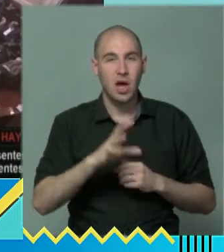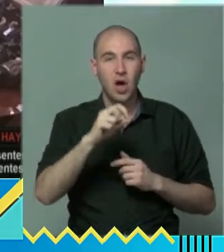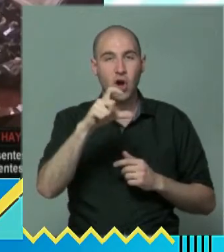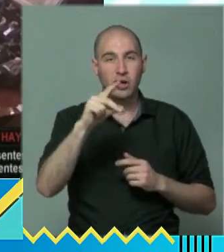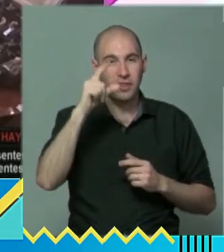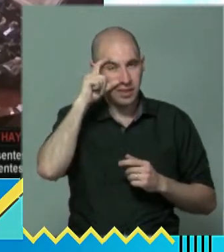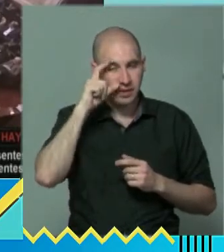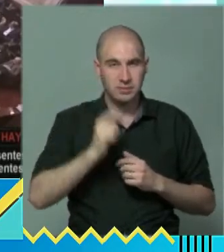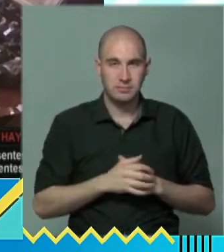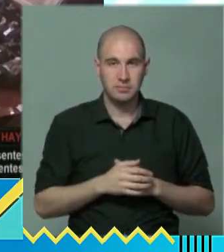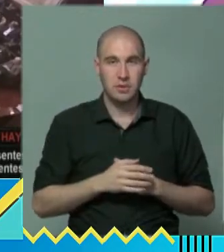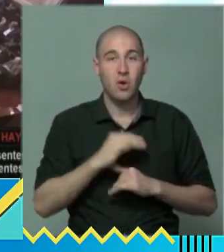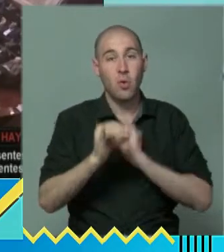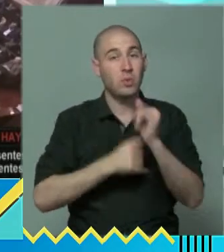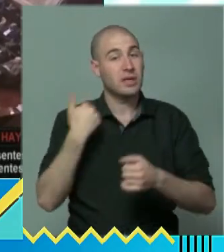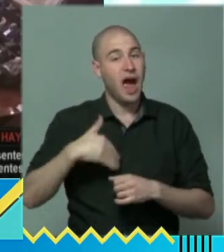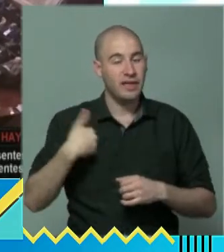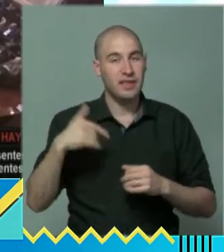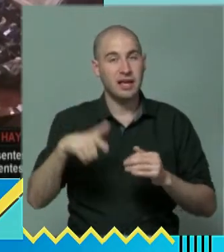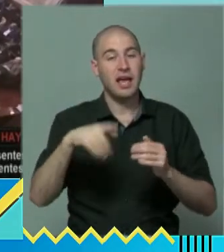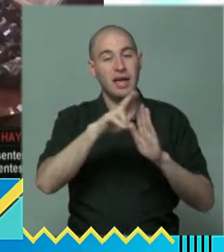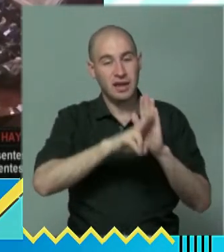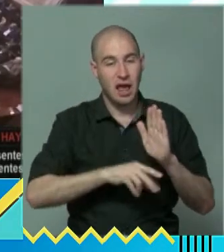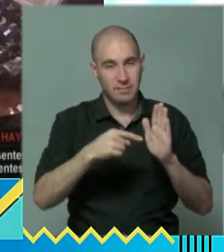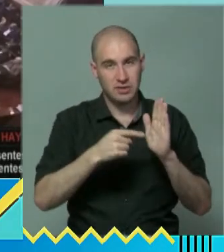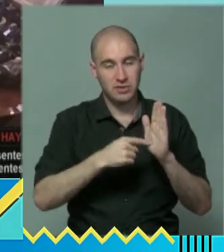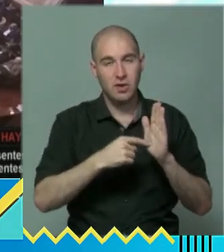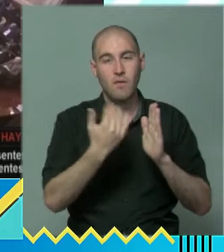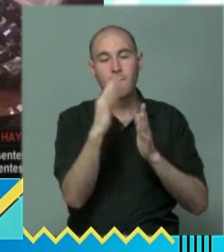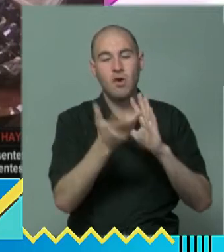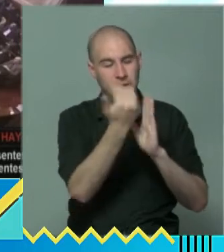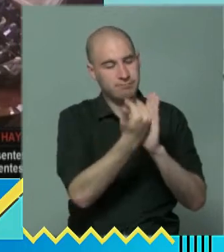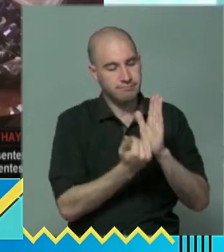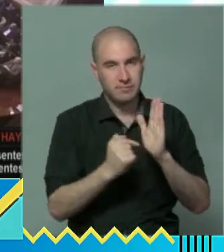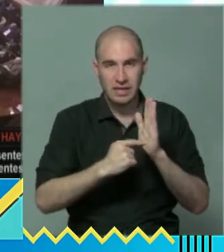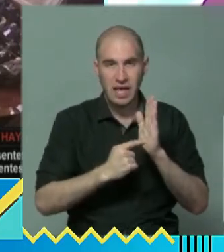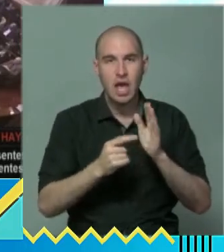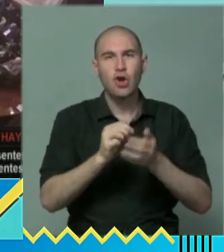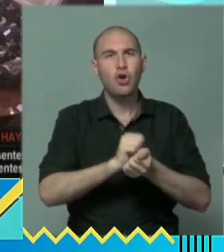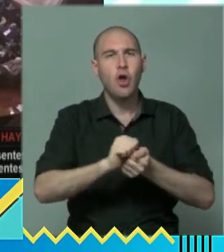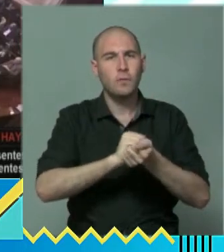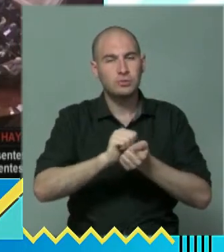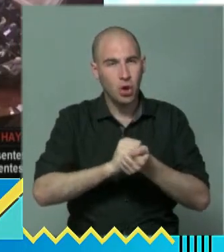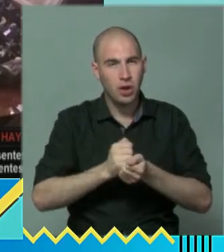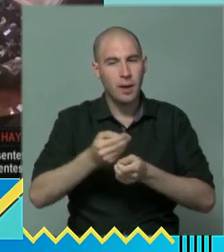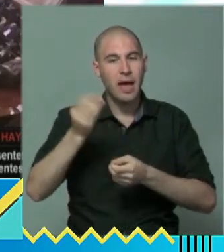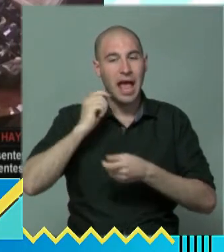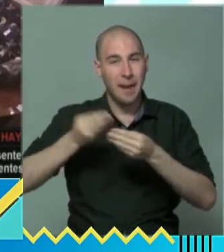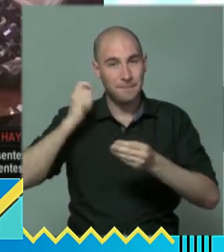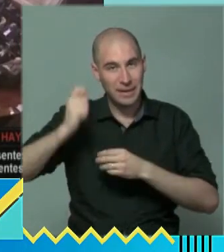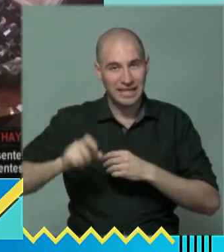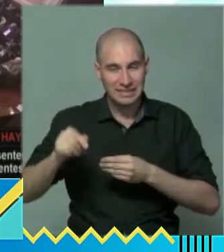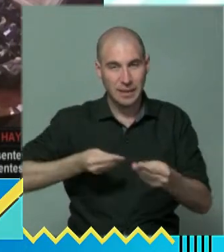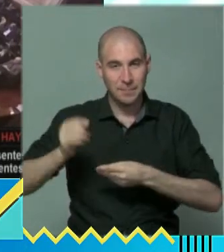OCDE, que sugirió que Argentina tuviera una norma de estas características, donde la corrupción de las personas jurídicas